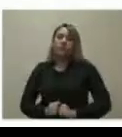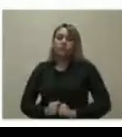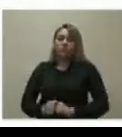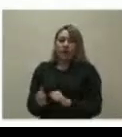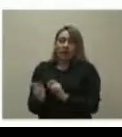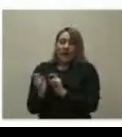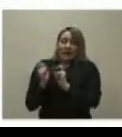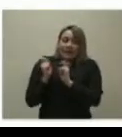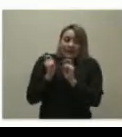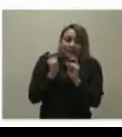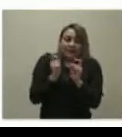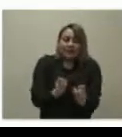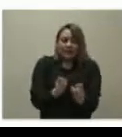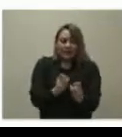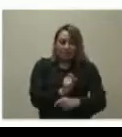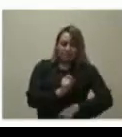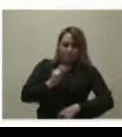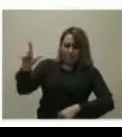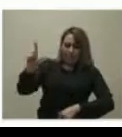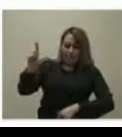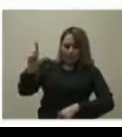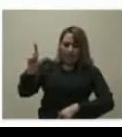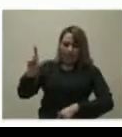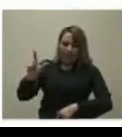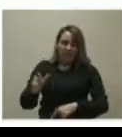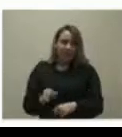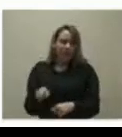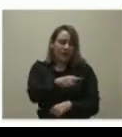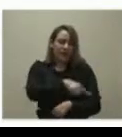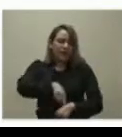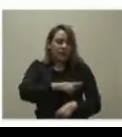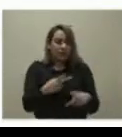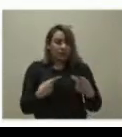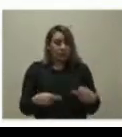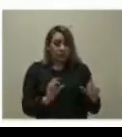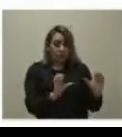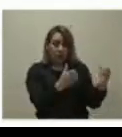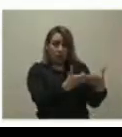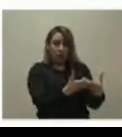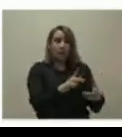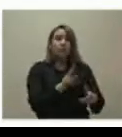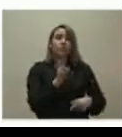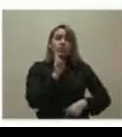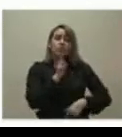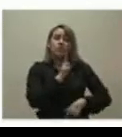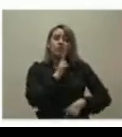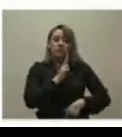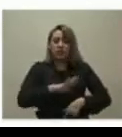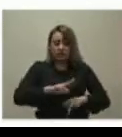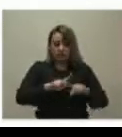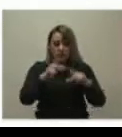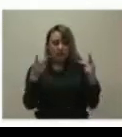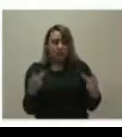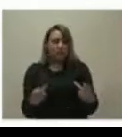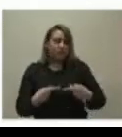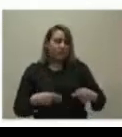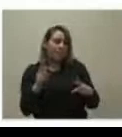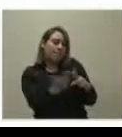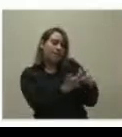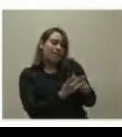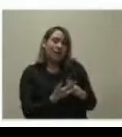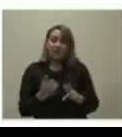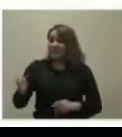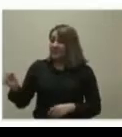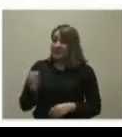Fiscalía especializada en delitos cometidos en contra de periodistas. La detonaremos de los elementos humanos